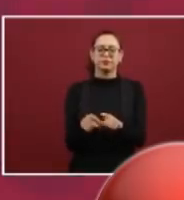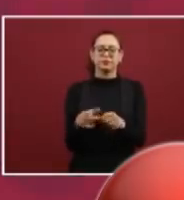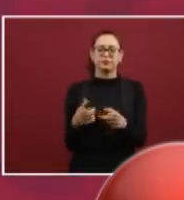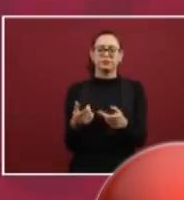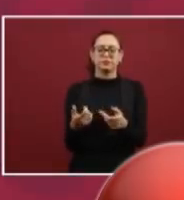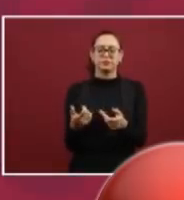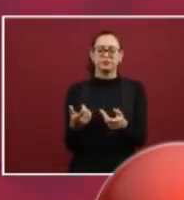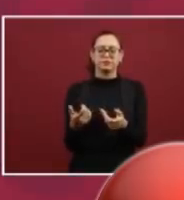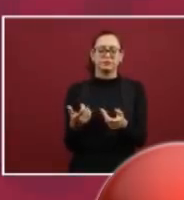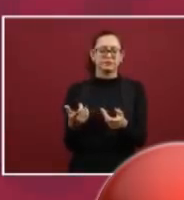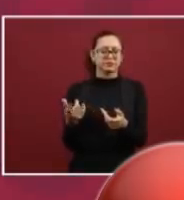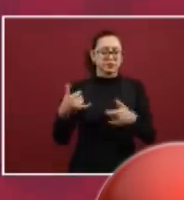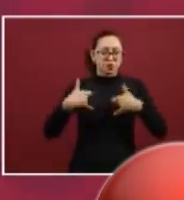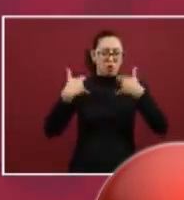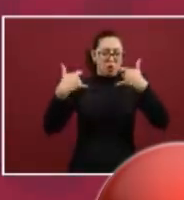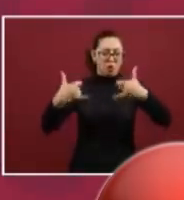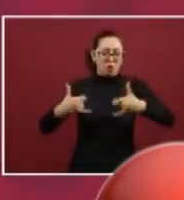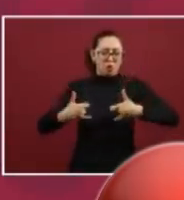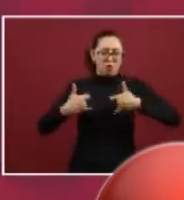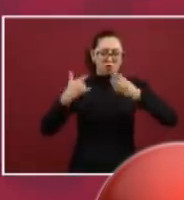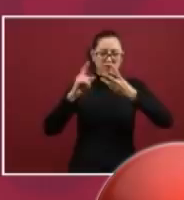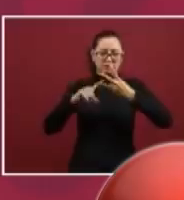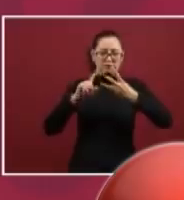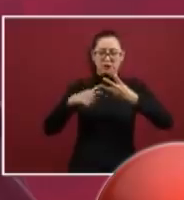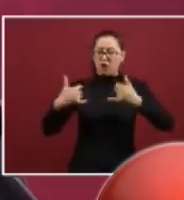orientar mucho a los jóvenes